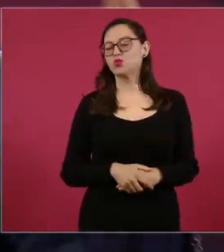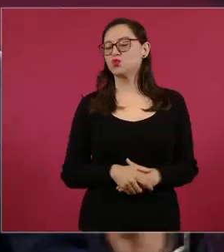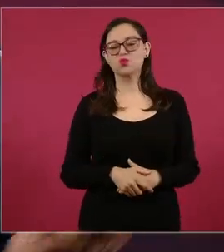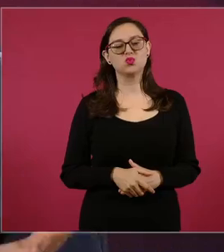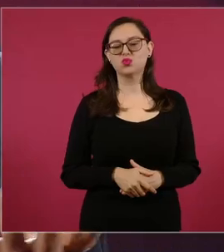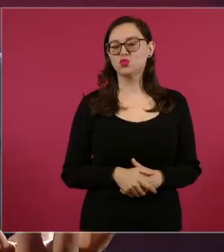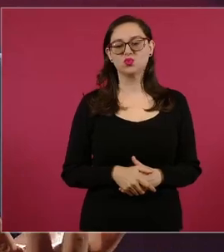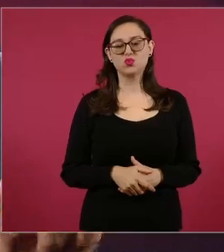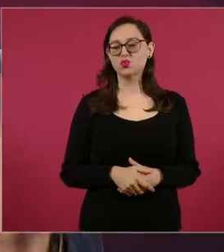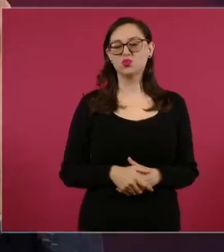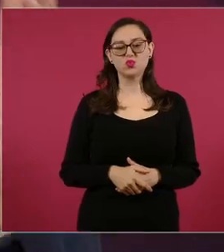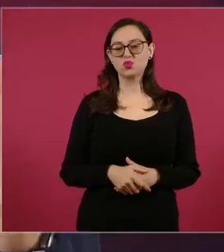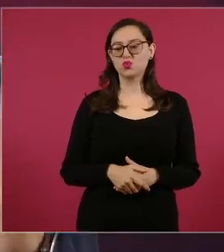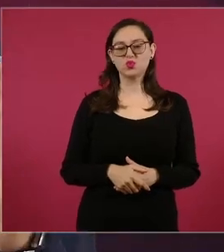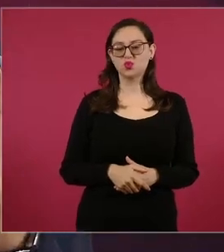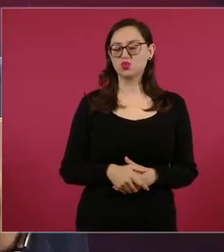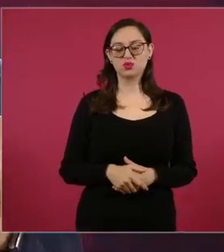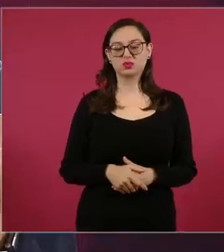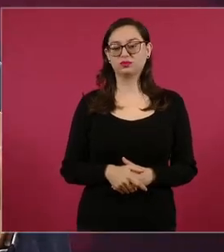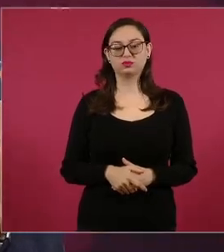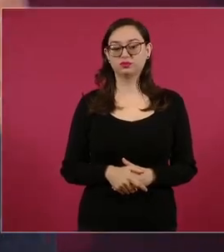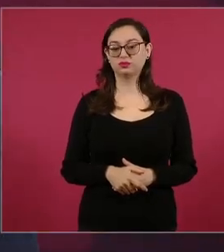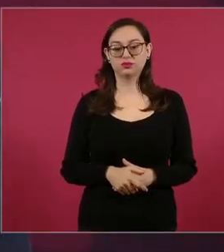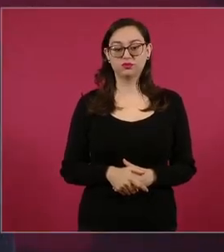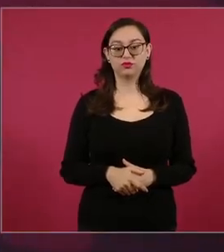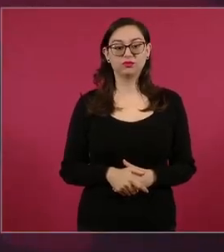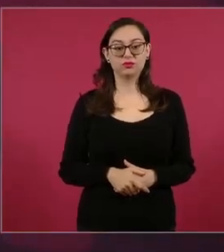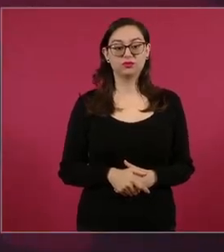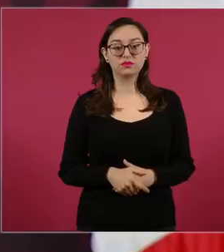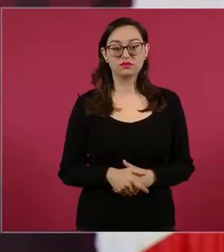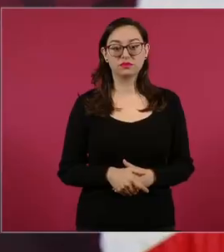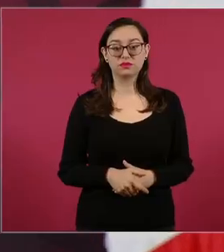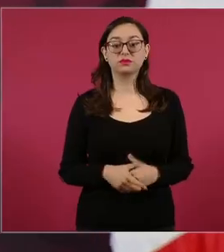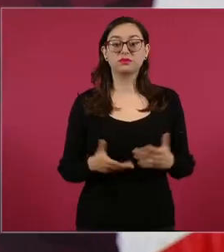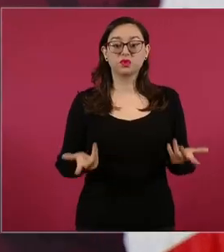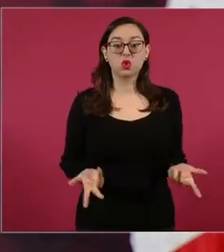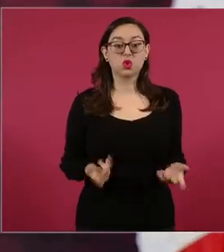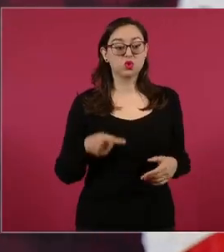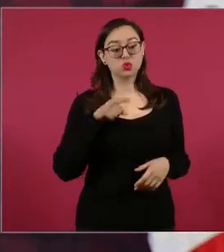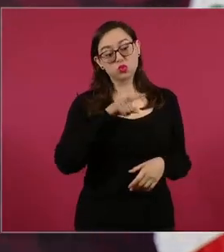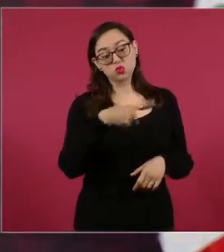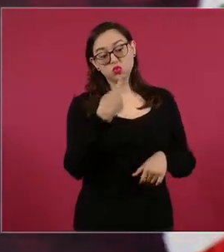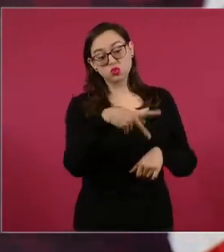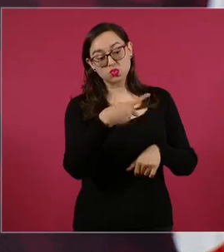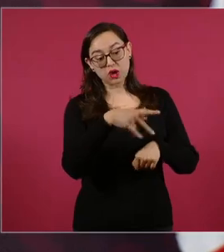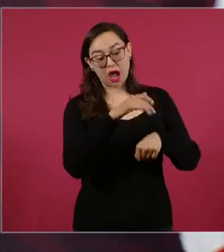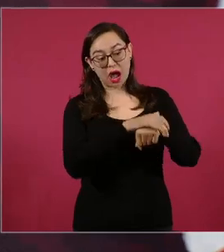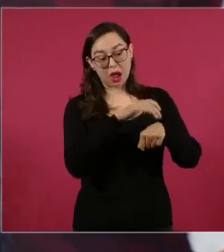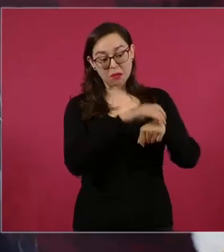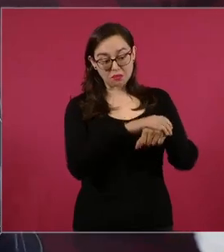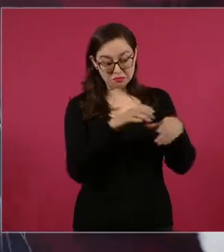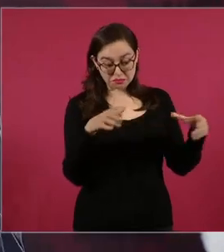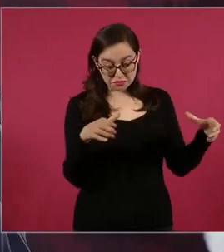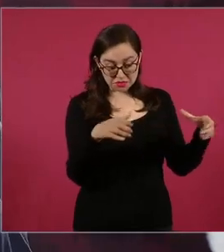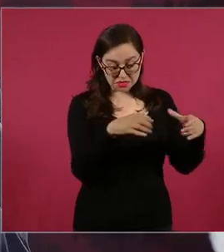que, pues sí, si uno tiene un círculo, ¿no? Y hay que cuidarse de eso,